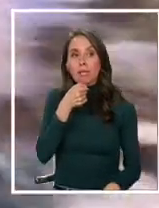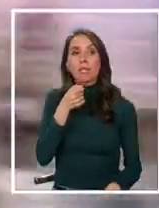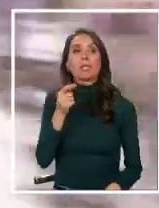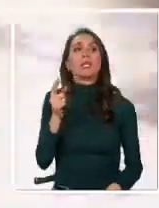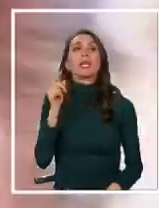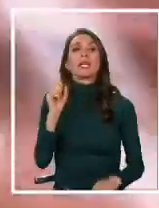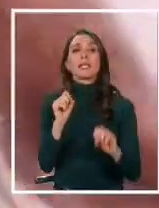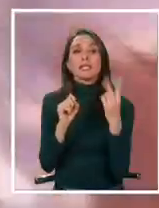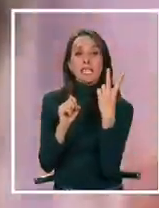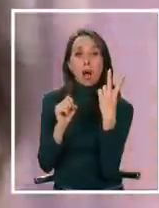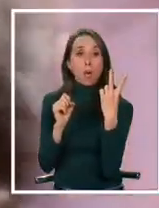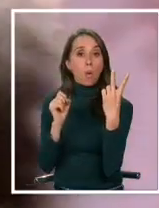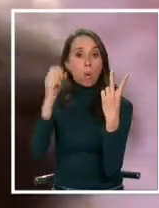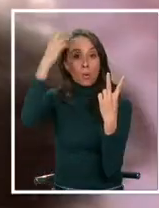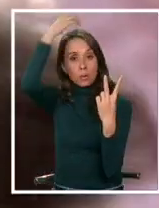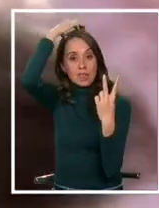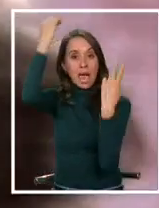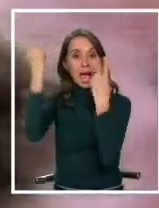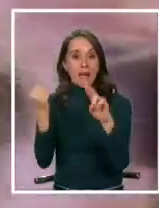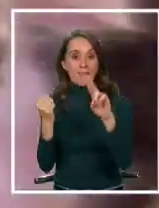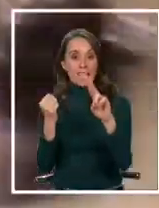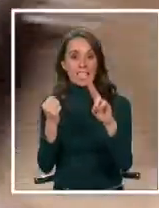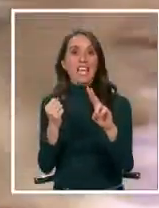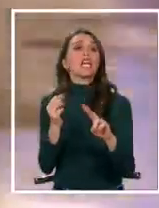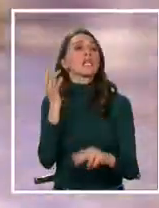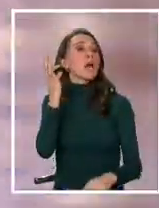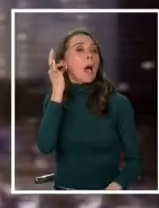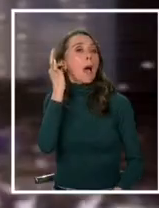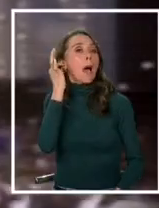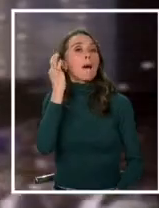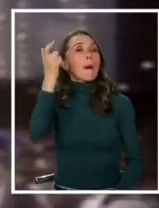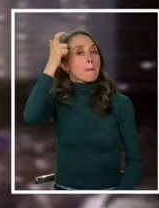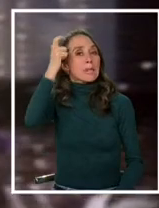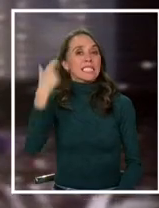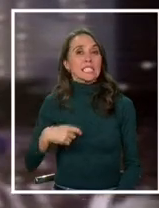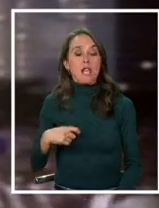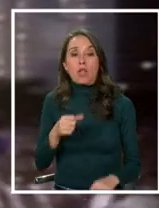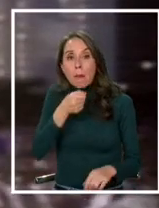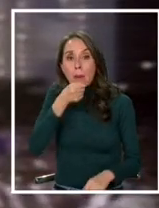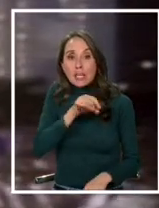final la segunda virreina es Miss Estados Unidos